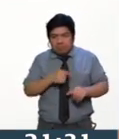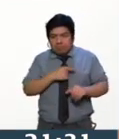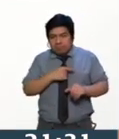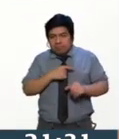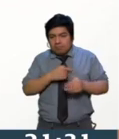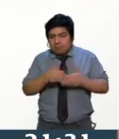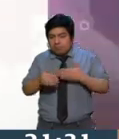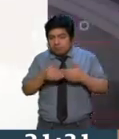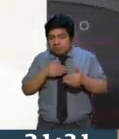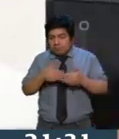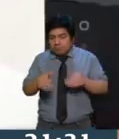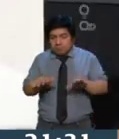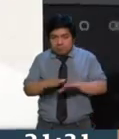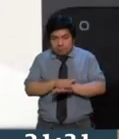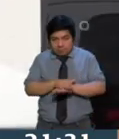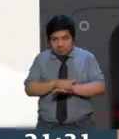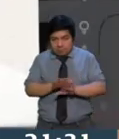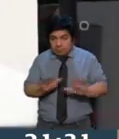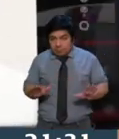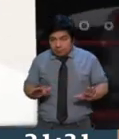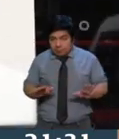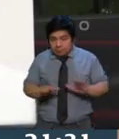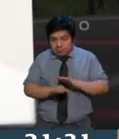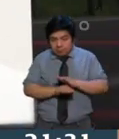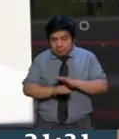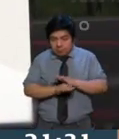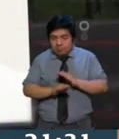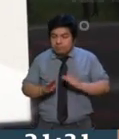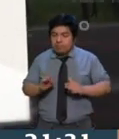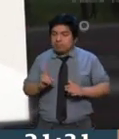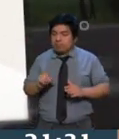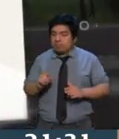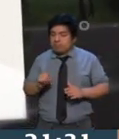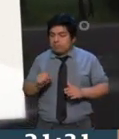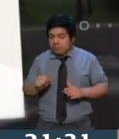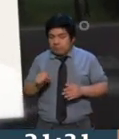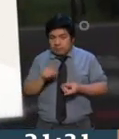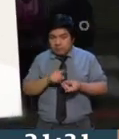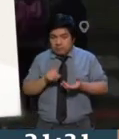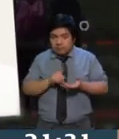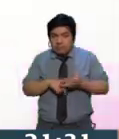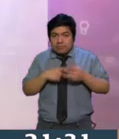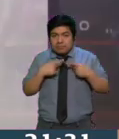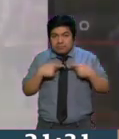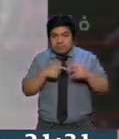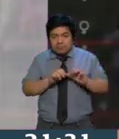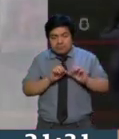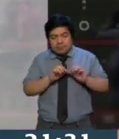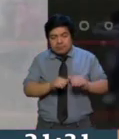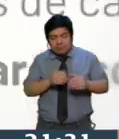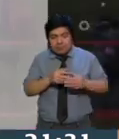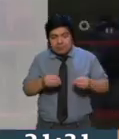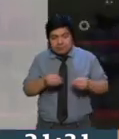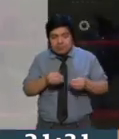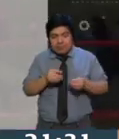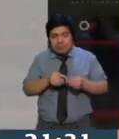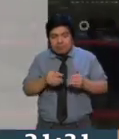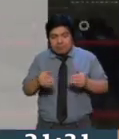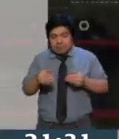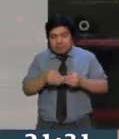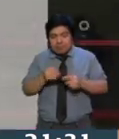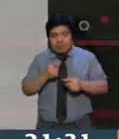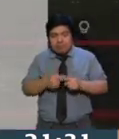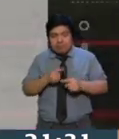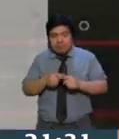actualizó su estatus. Además, la base de datos íntegra del Registro Nacional de Personas Desaparecidas se encuentra bajo la custodia